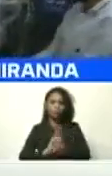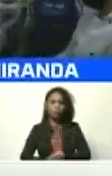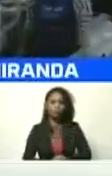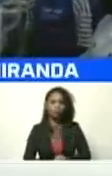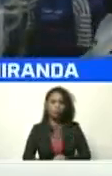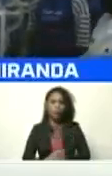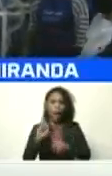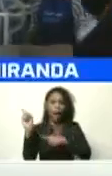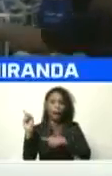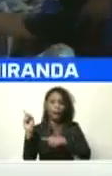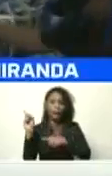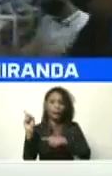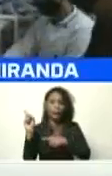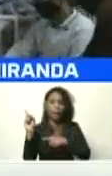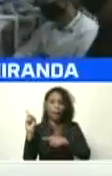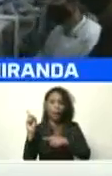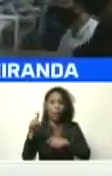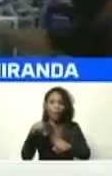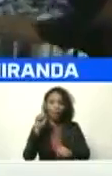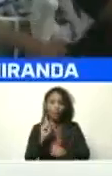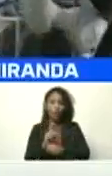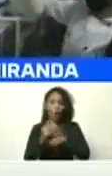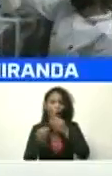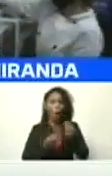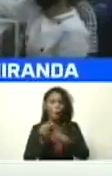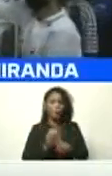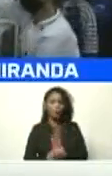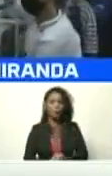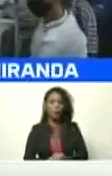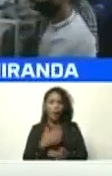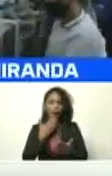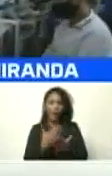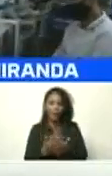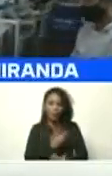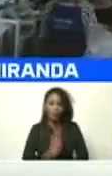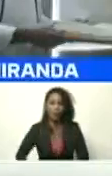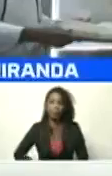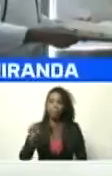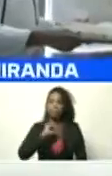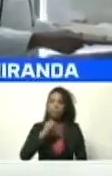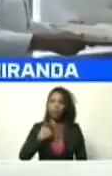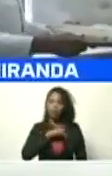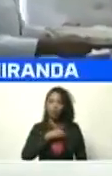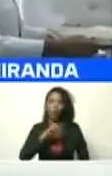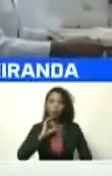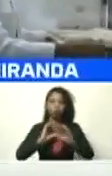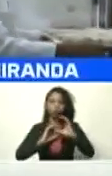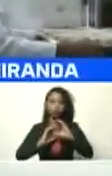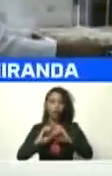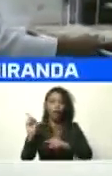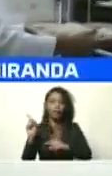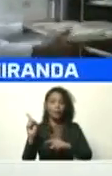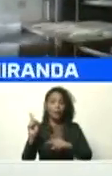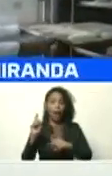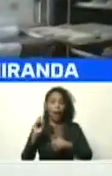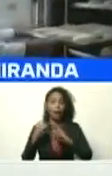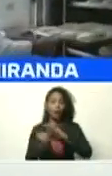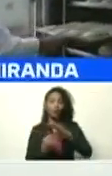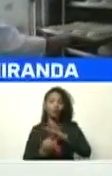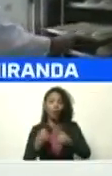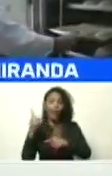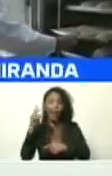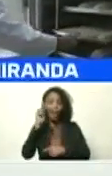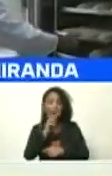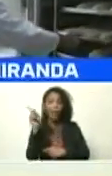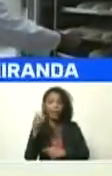Esta planilla, trámite único, ¿cómo es la cosa? Gracias, presidente. Sí, hemos conversado con todos estos organismos que tienen que ver